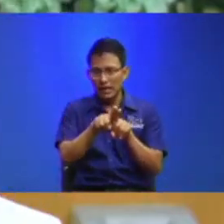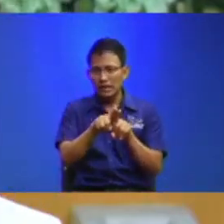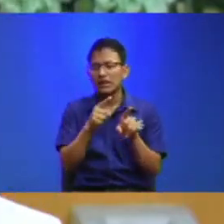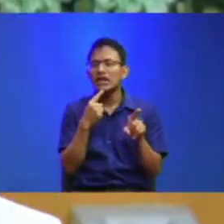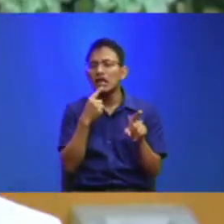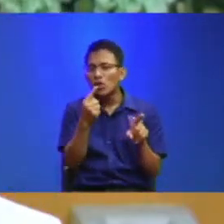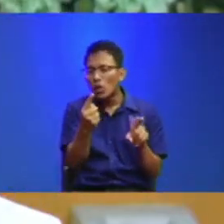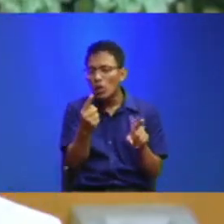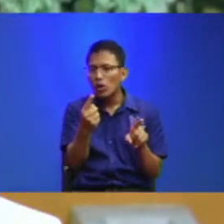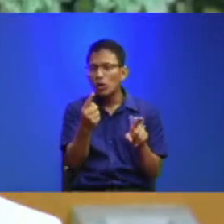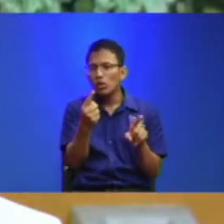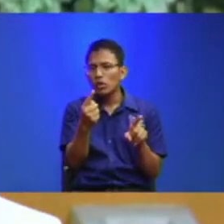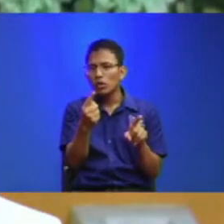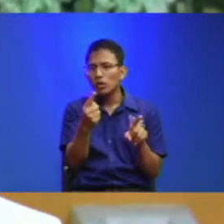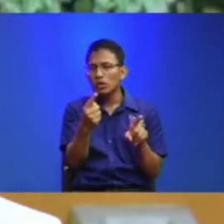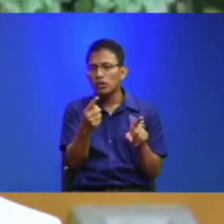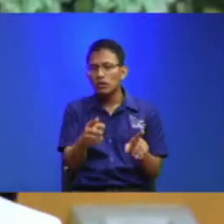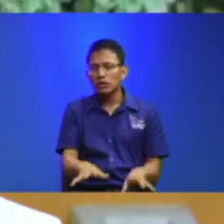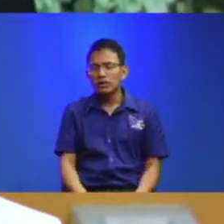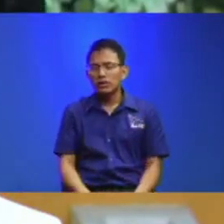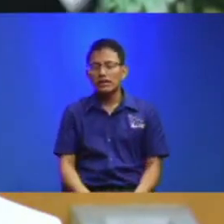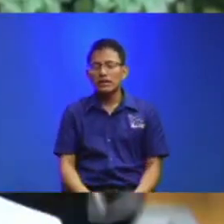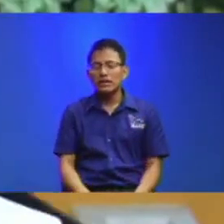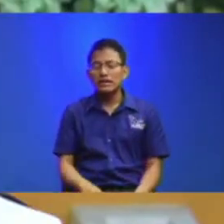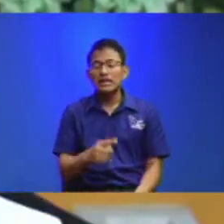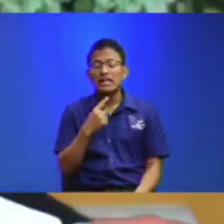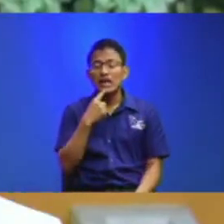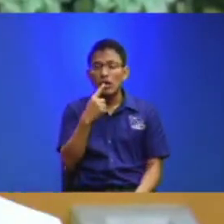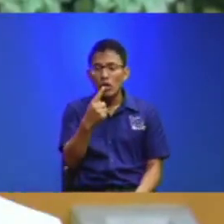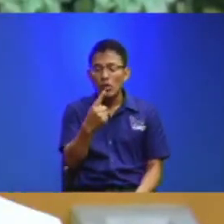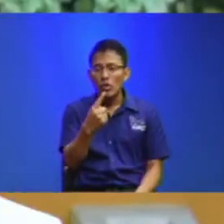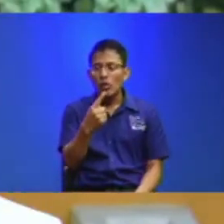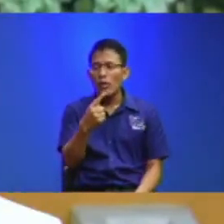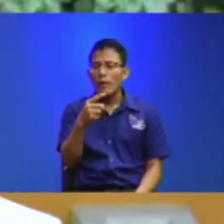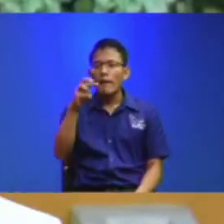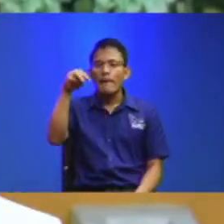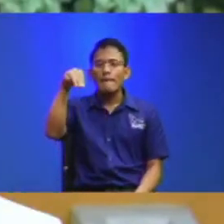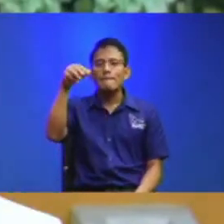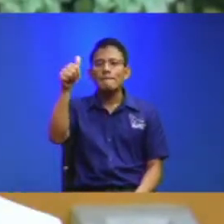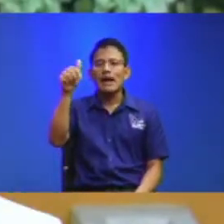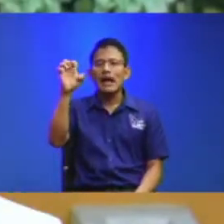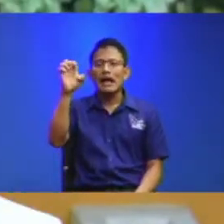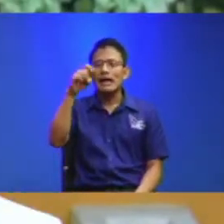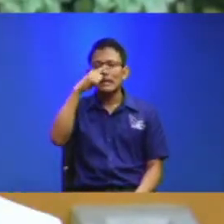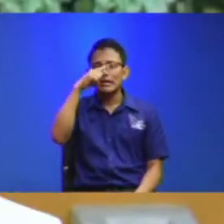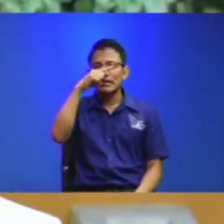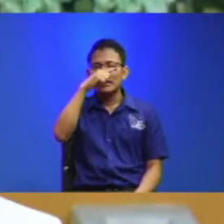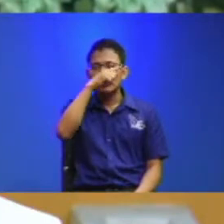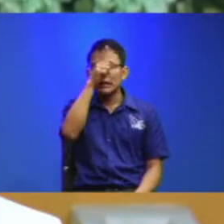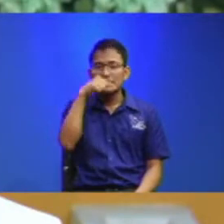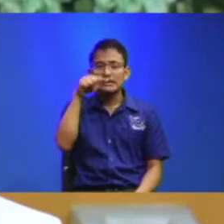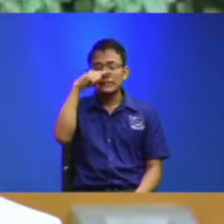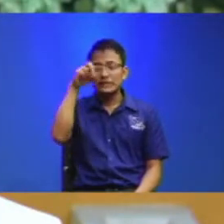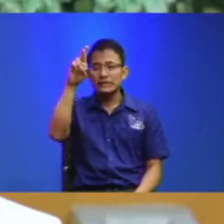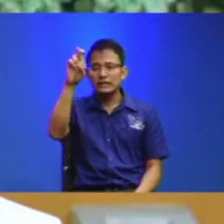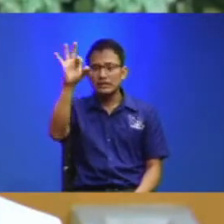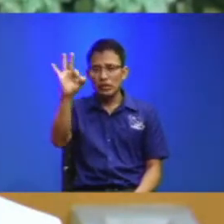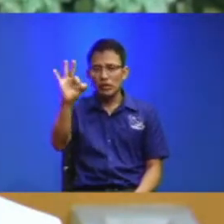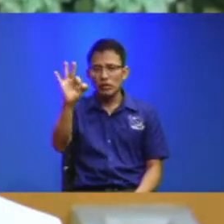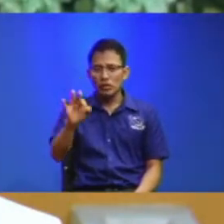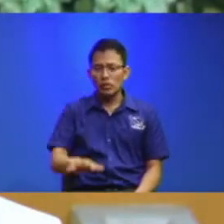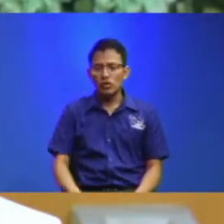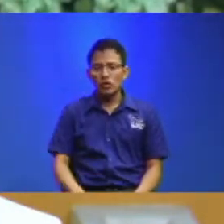hemos conversado. No dijo seré yo Señor, sino que seré yo maestro. Ok, porque no reconocía su señorío, ¿verdad?